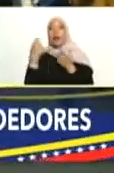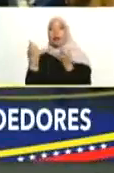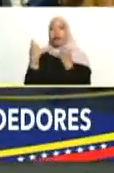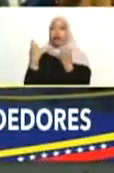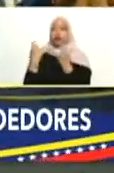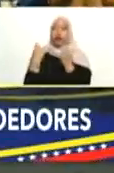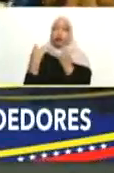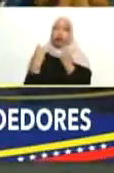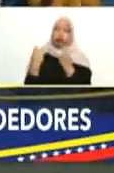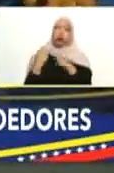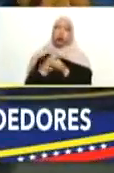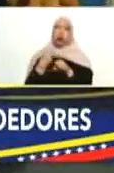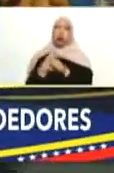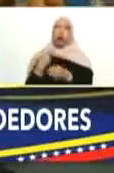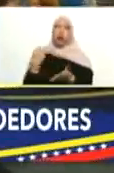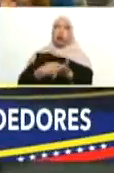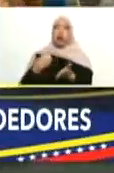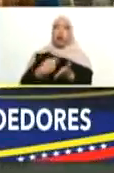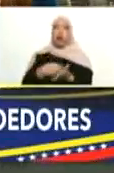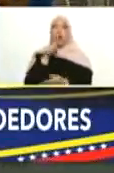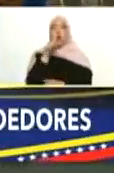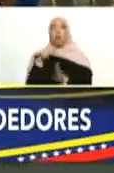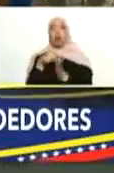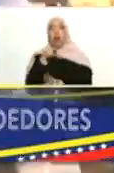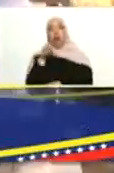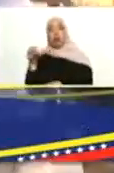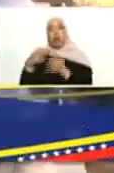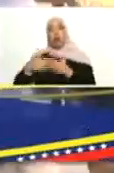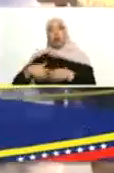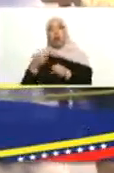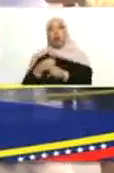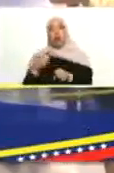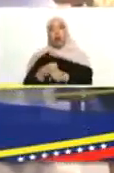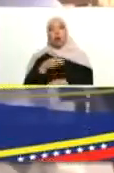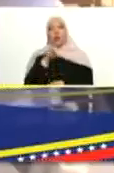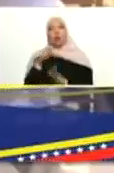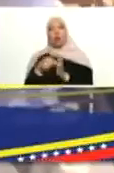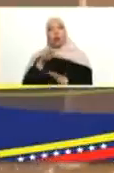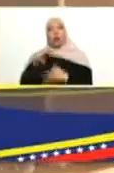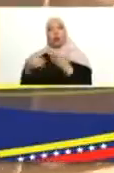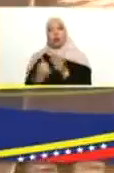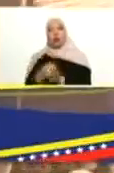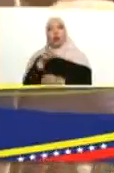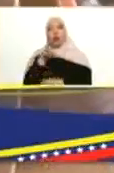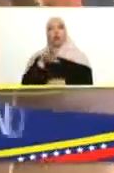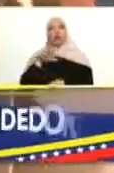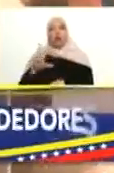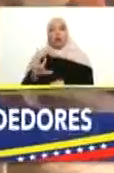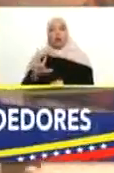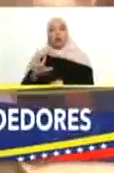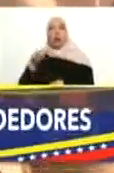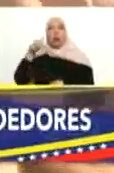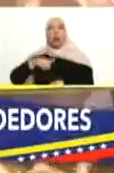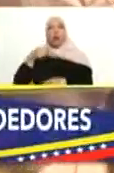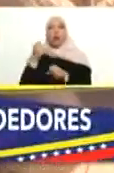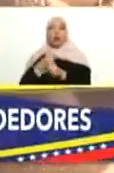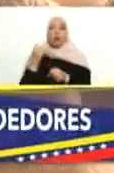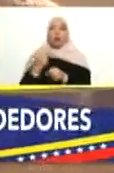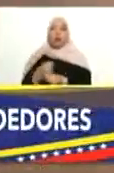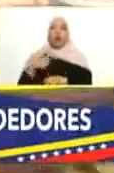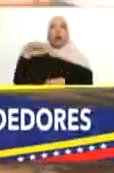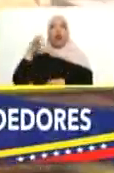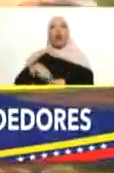hemos financiado un poco más de 1.200 emprendedores entre el año 2022 y lo que va el 2023. Hoy, acá en el estado